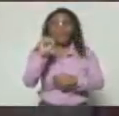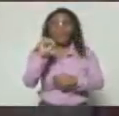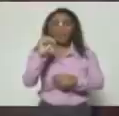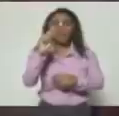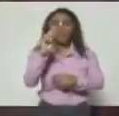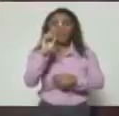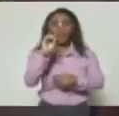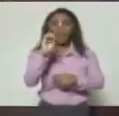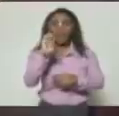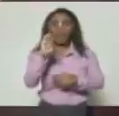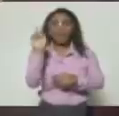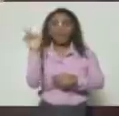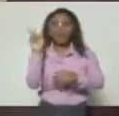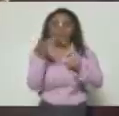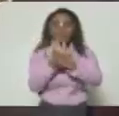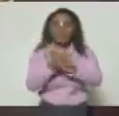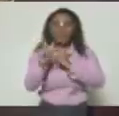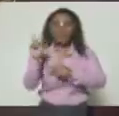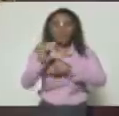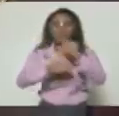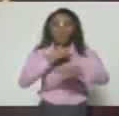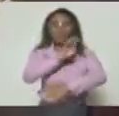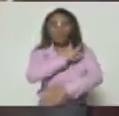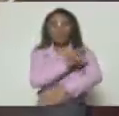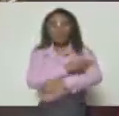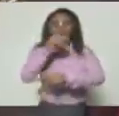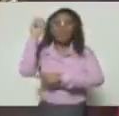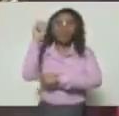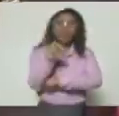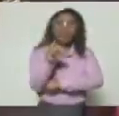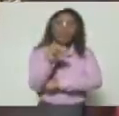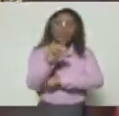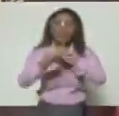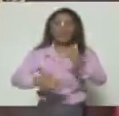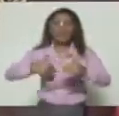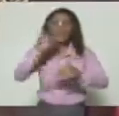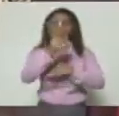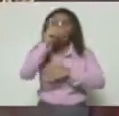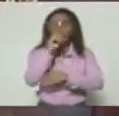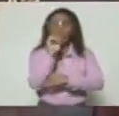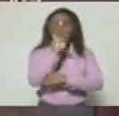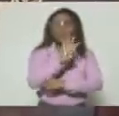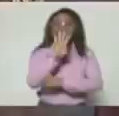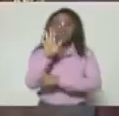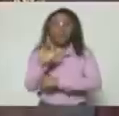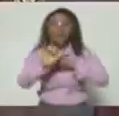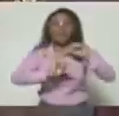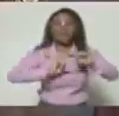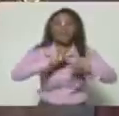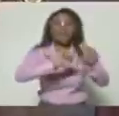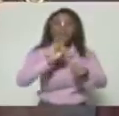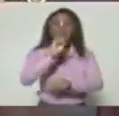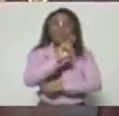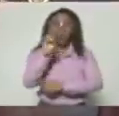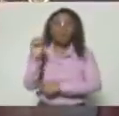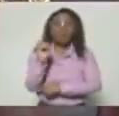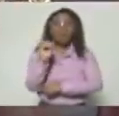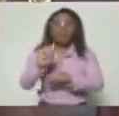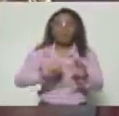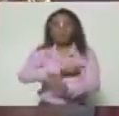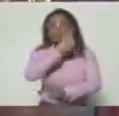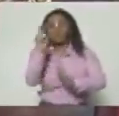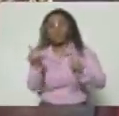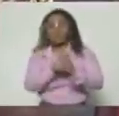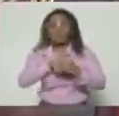y que tomó mucha fuerza también después del año 45, en el siglo XX, en plena Guerra